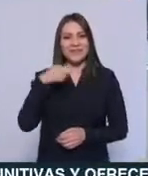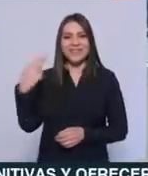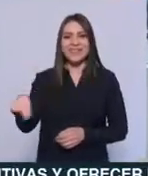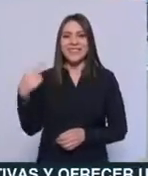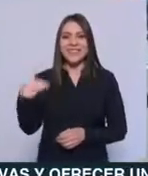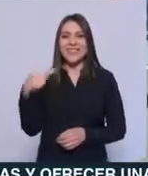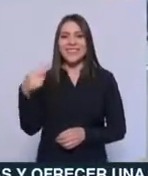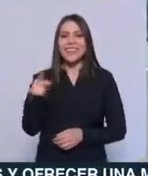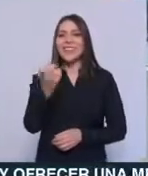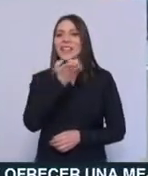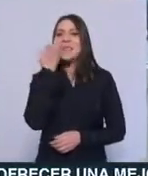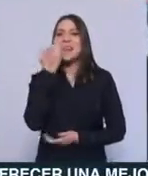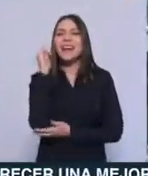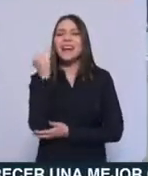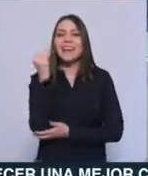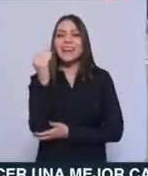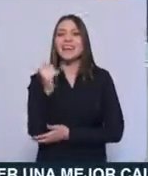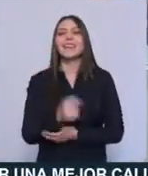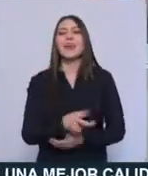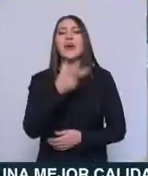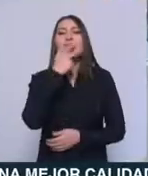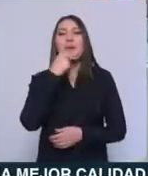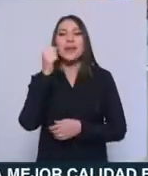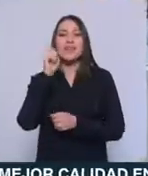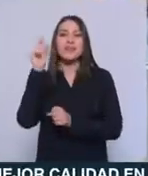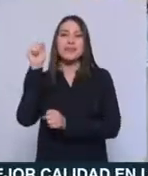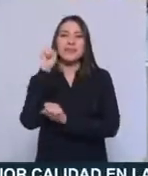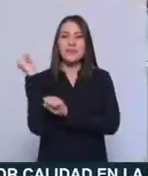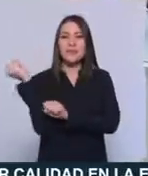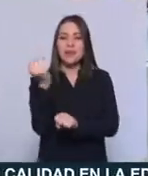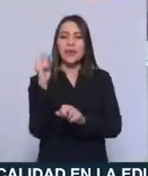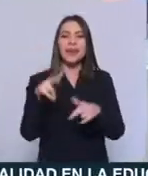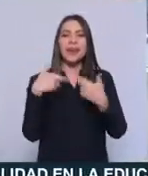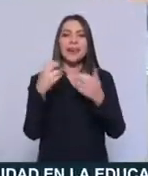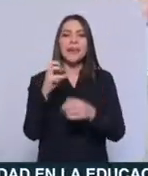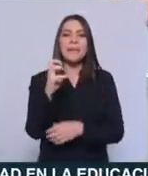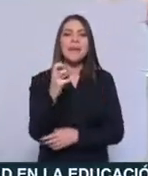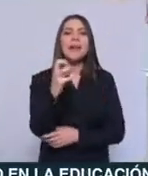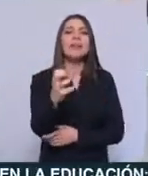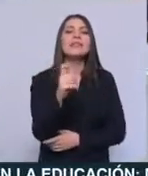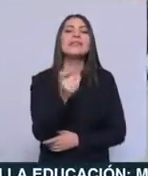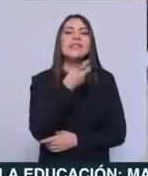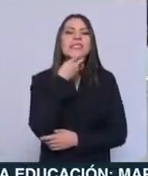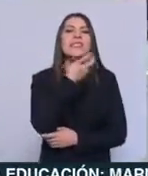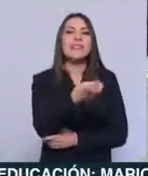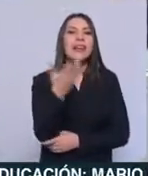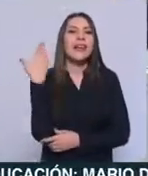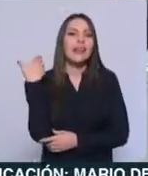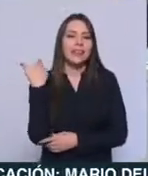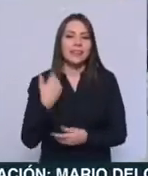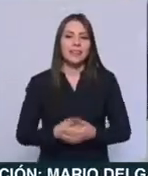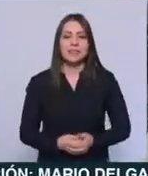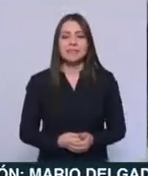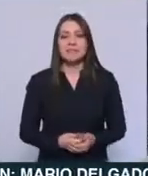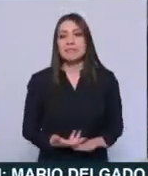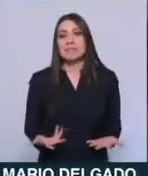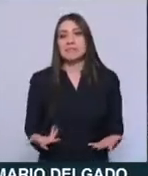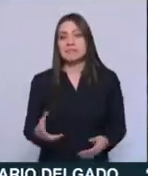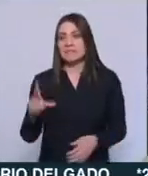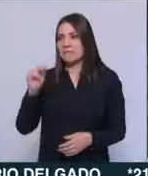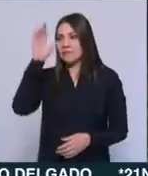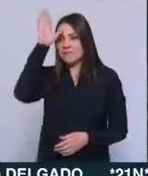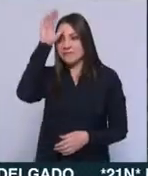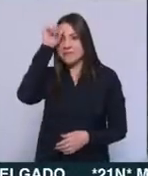kinder. ¿Qué te dijo el beisbolista que te regaló la pelota? ¿Qué te dijo? Ya no me acuerdo. ¿Ya